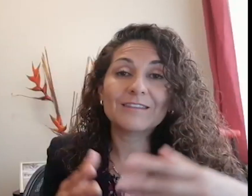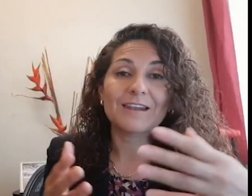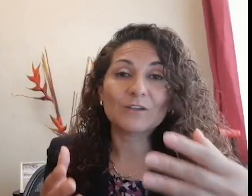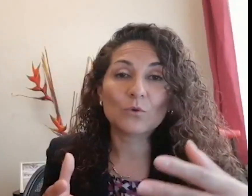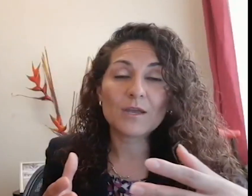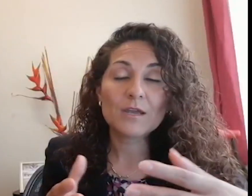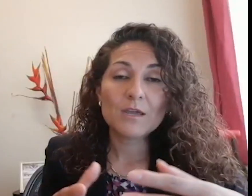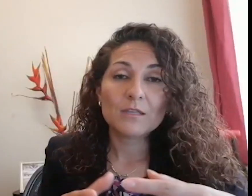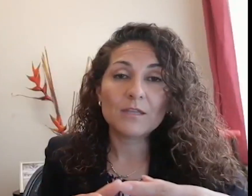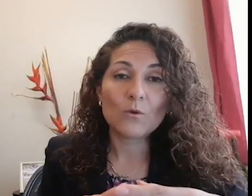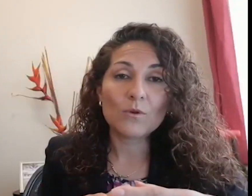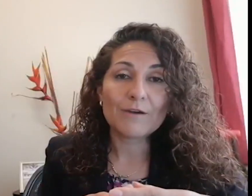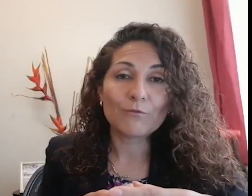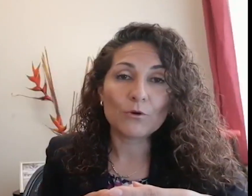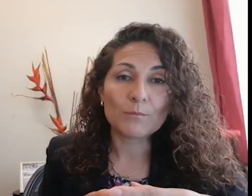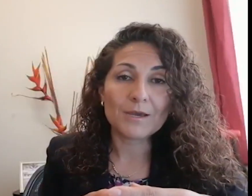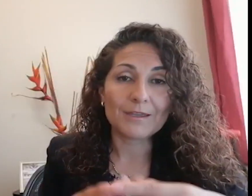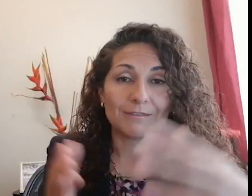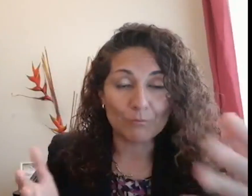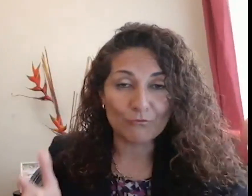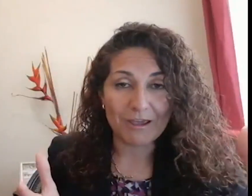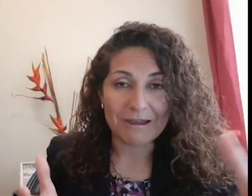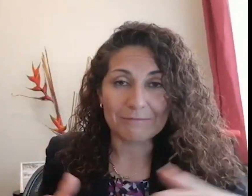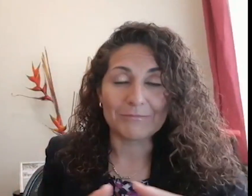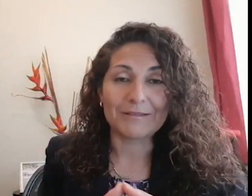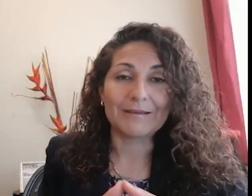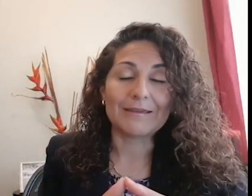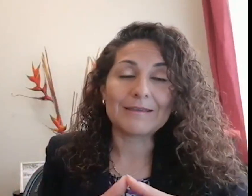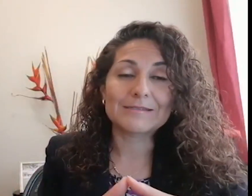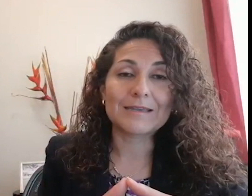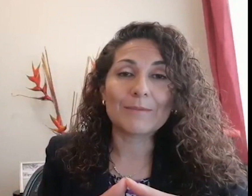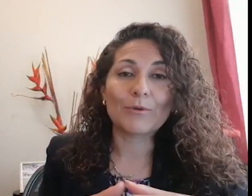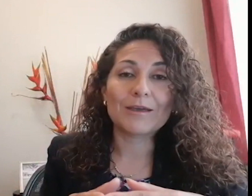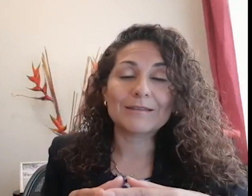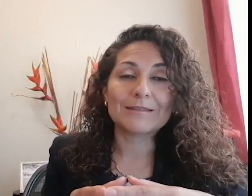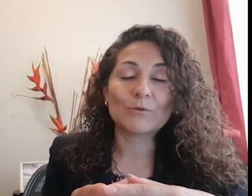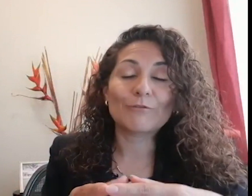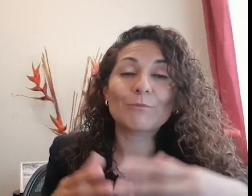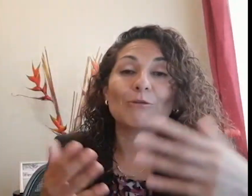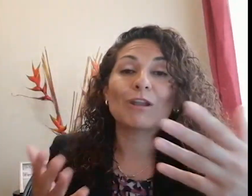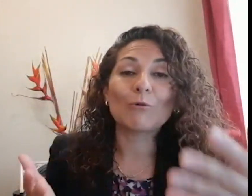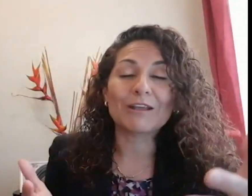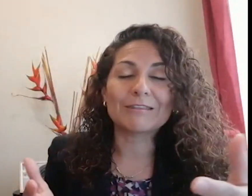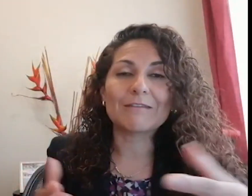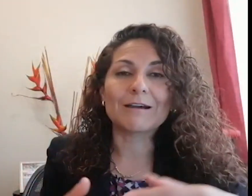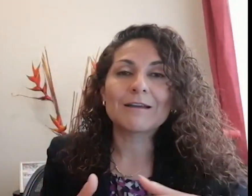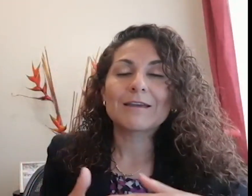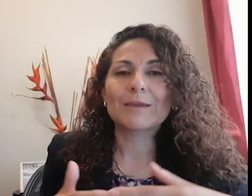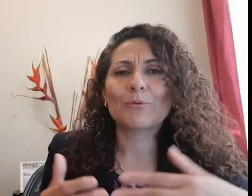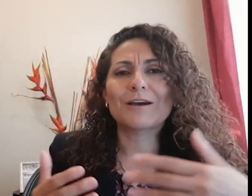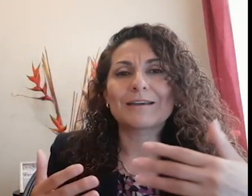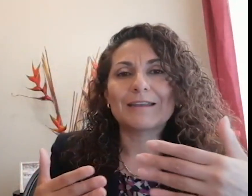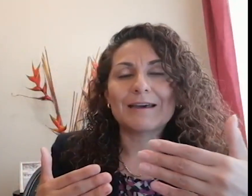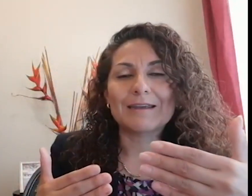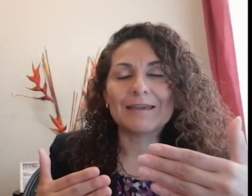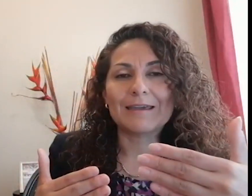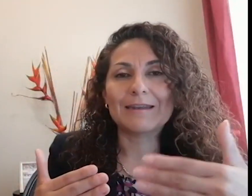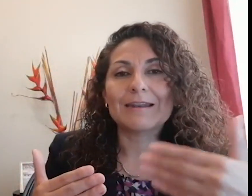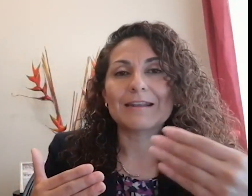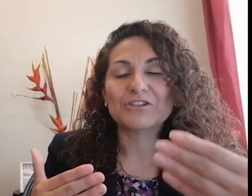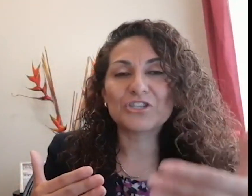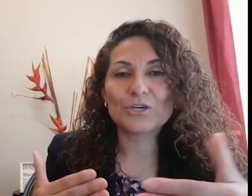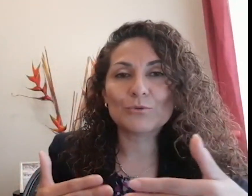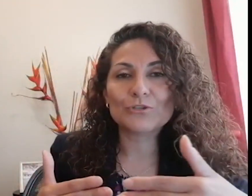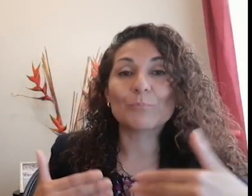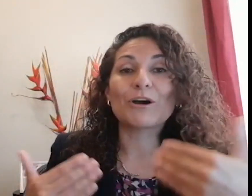En interactuar de una forma en tiempo real, ¿verdad? Que puedan, de una forma colaborativa, que puedan